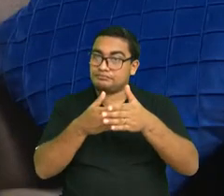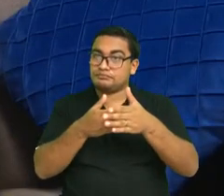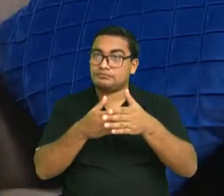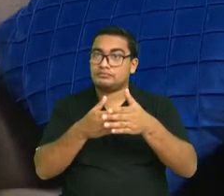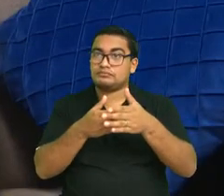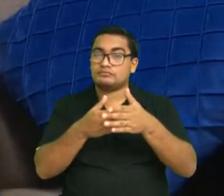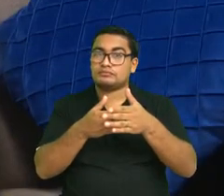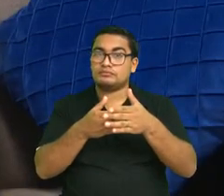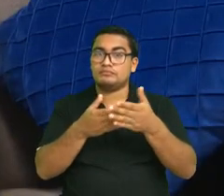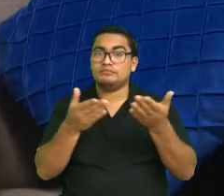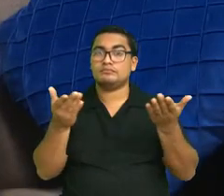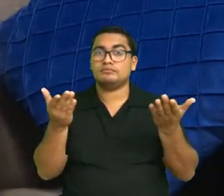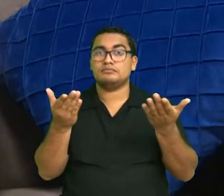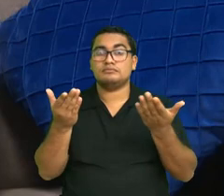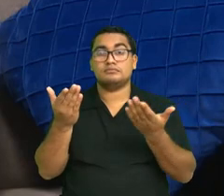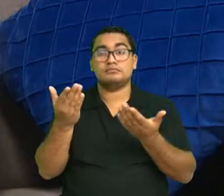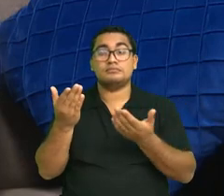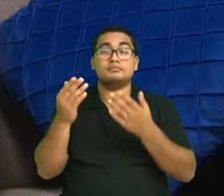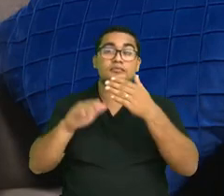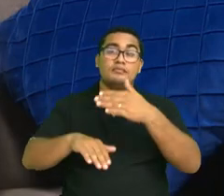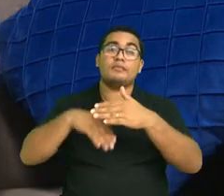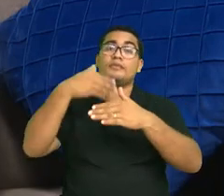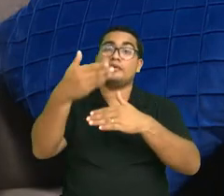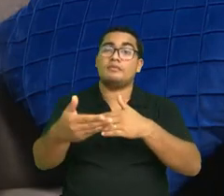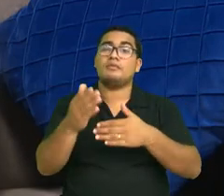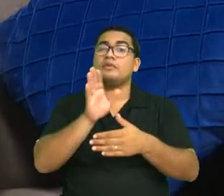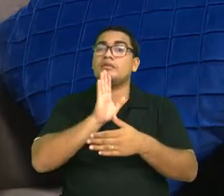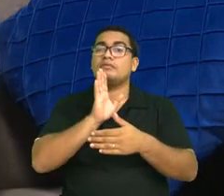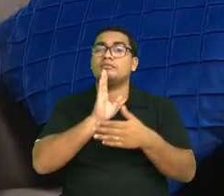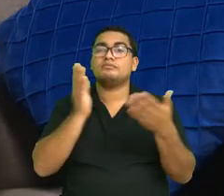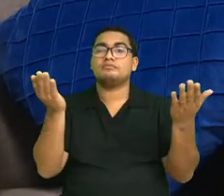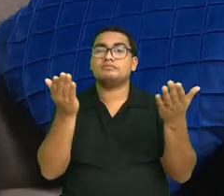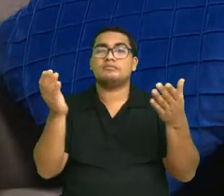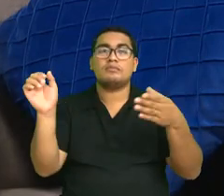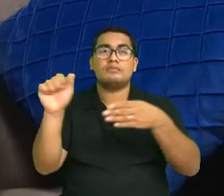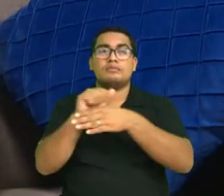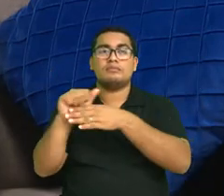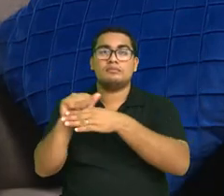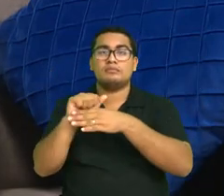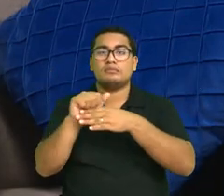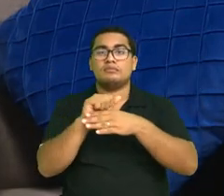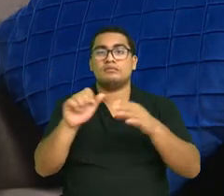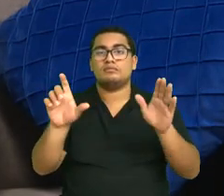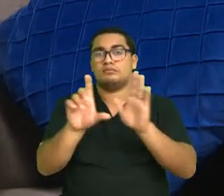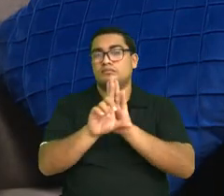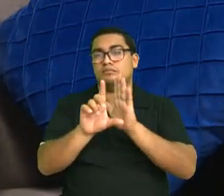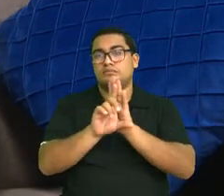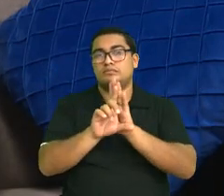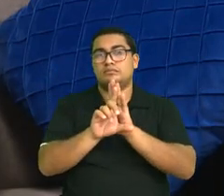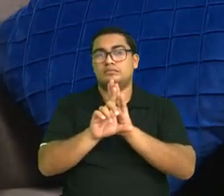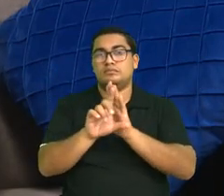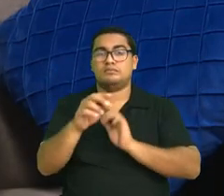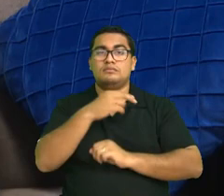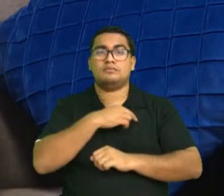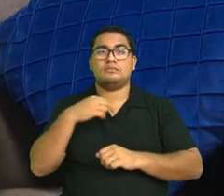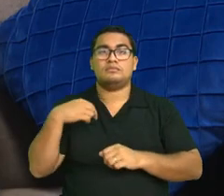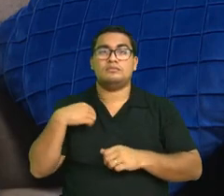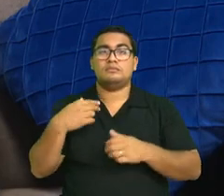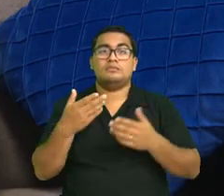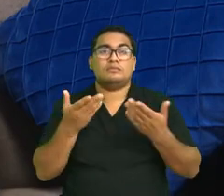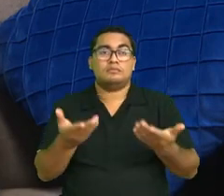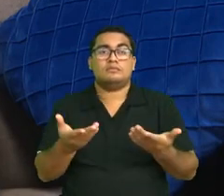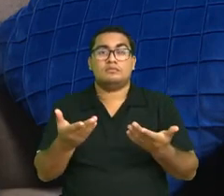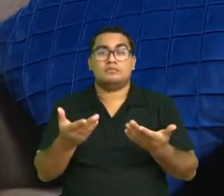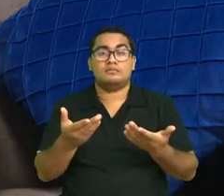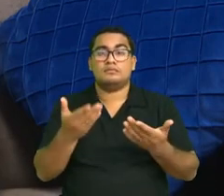una primera pausa, pero al volver quisiera que habláramos ya en el ejercicio práctico de este marco jurídico, acciones legislativas que